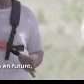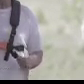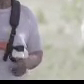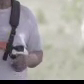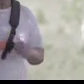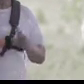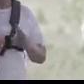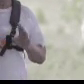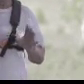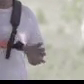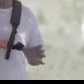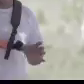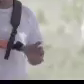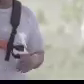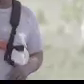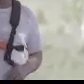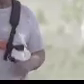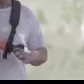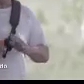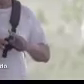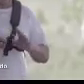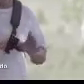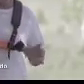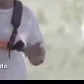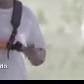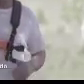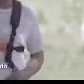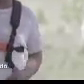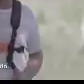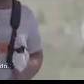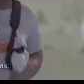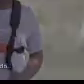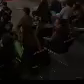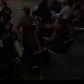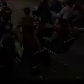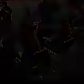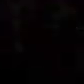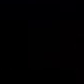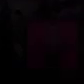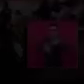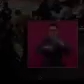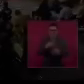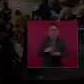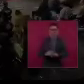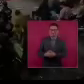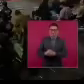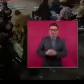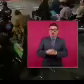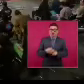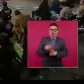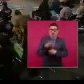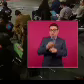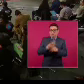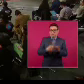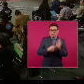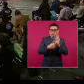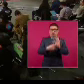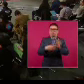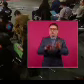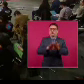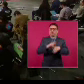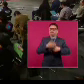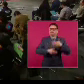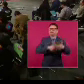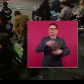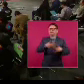futuro y en la familia y seguir produciendo. Vamos a presentar los avances que